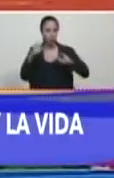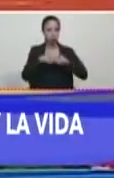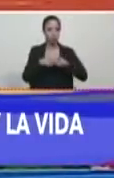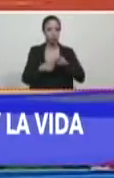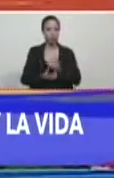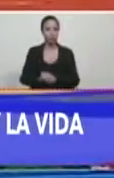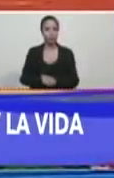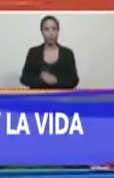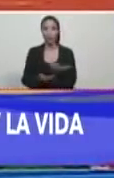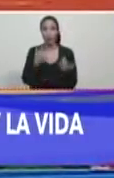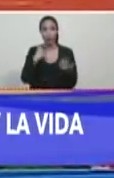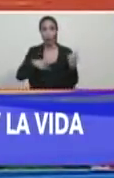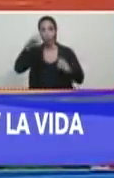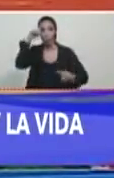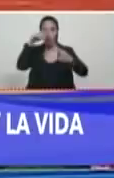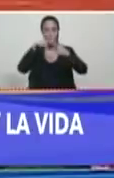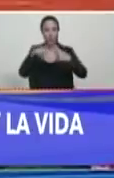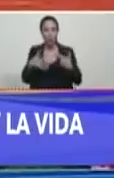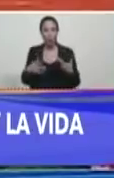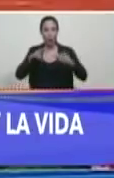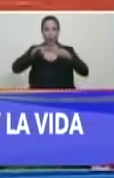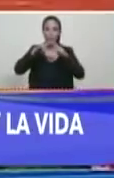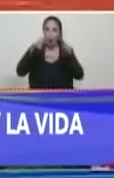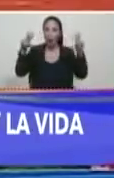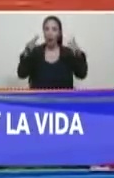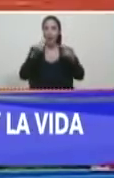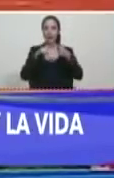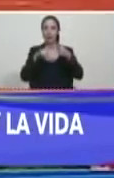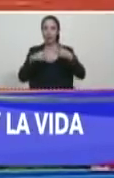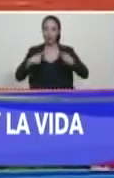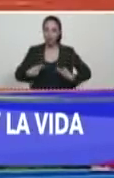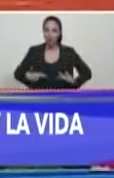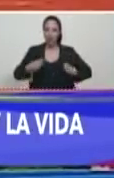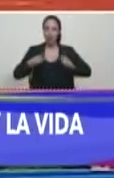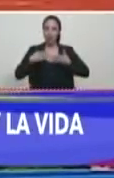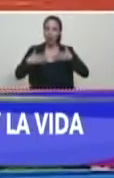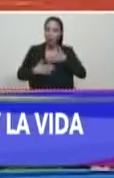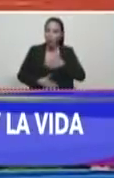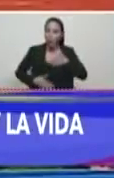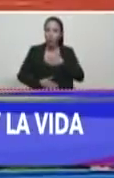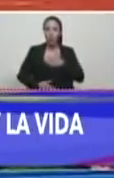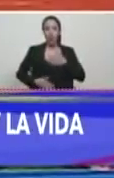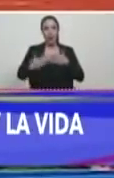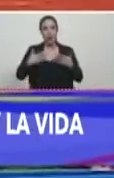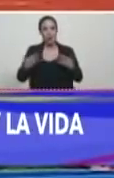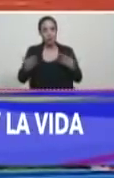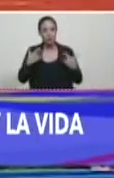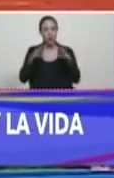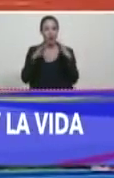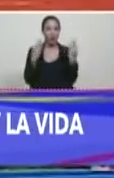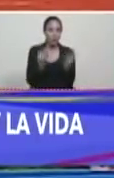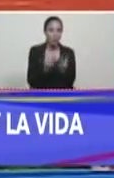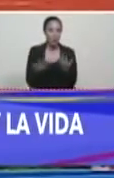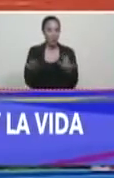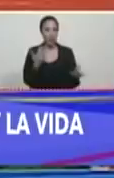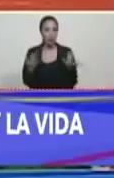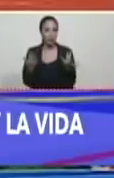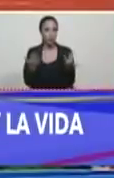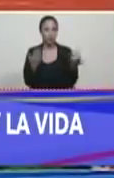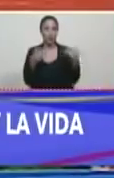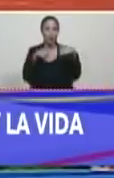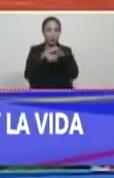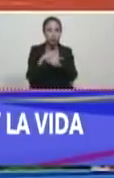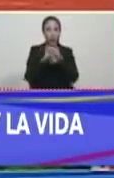y por la vida, por la paz del barrio, de la comunidad, por la paz de la familia, por la paz de la patria.